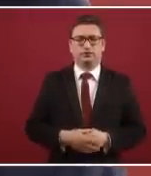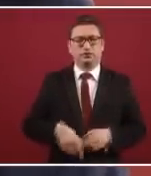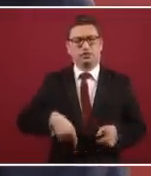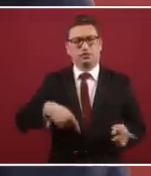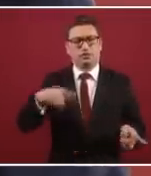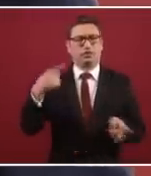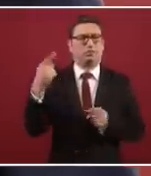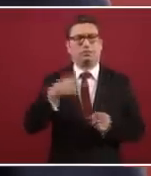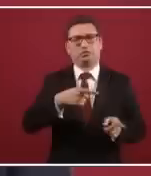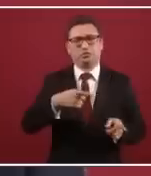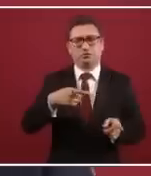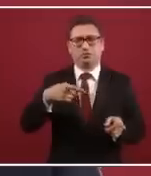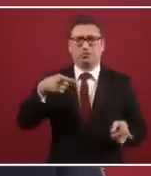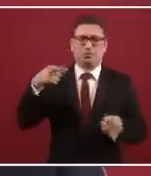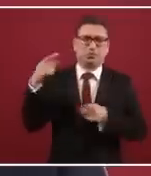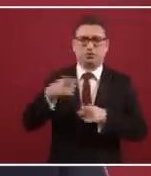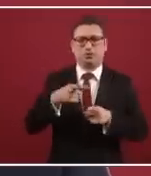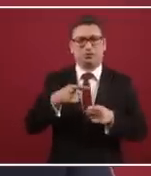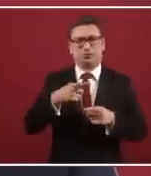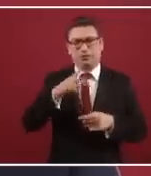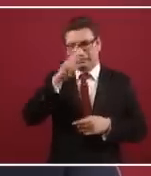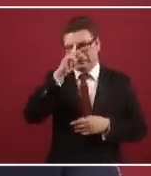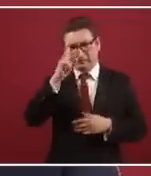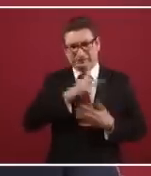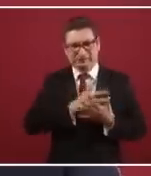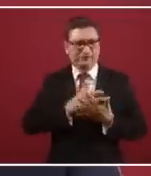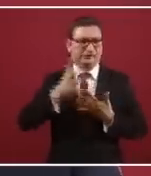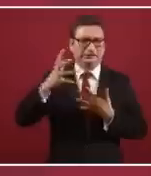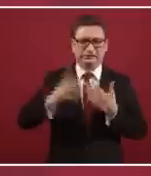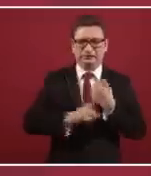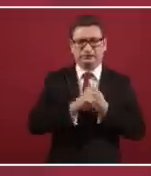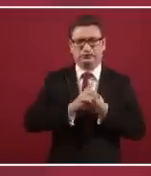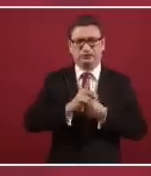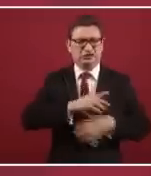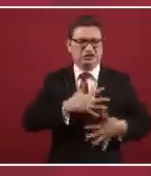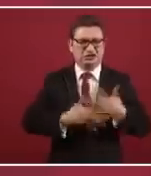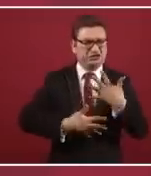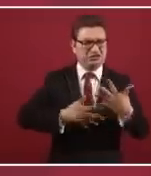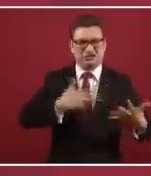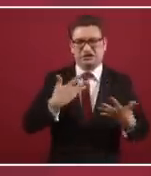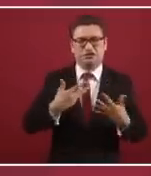agresiones mayores, sin violencia,